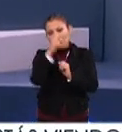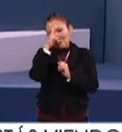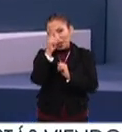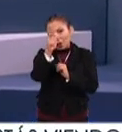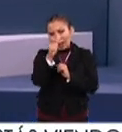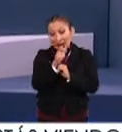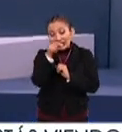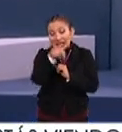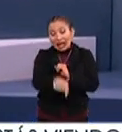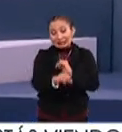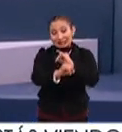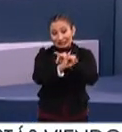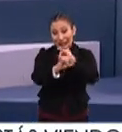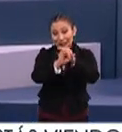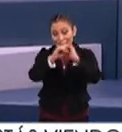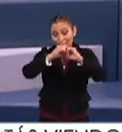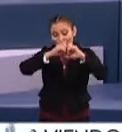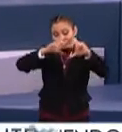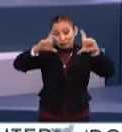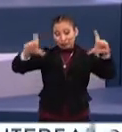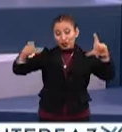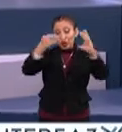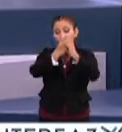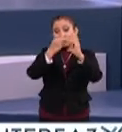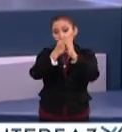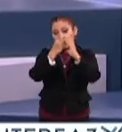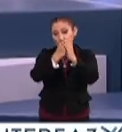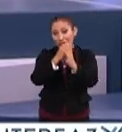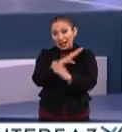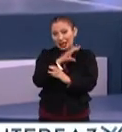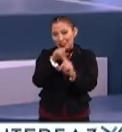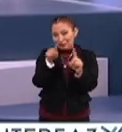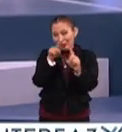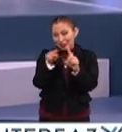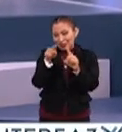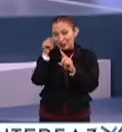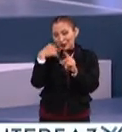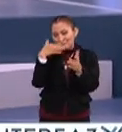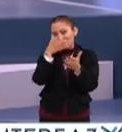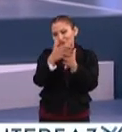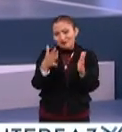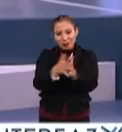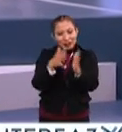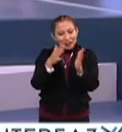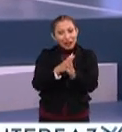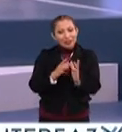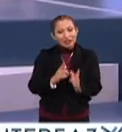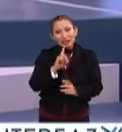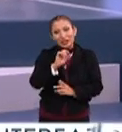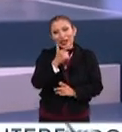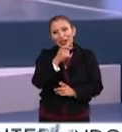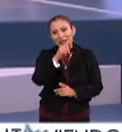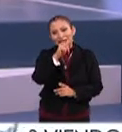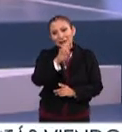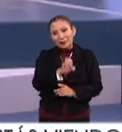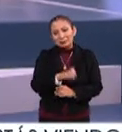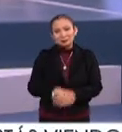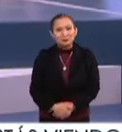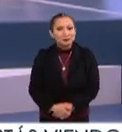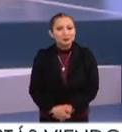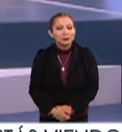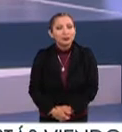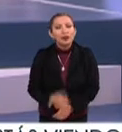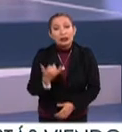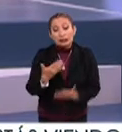México X, esta plataforma de cursos online donde precisamente participa la Dirección General de Televisión